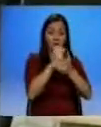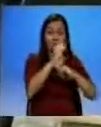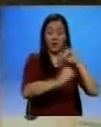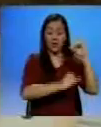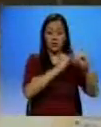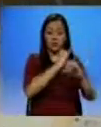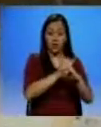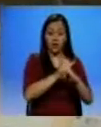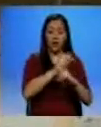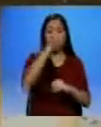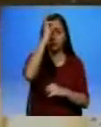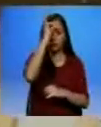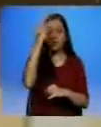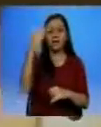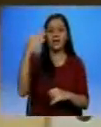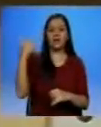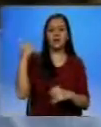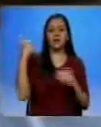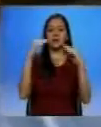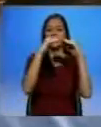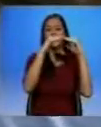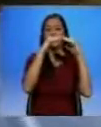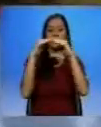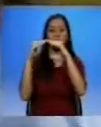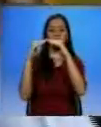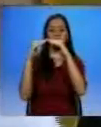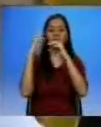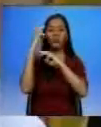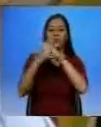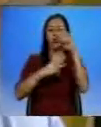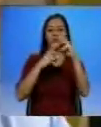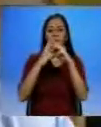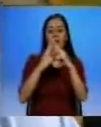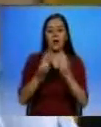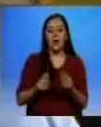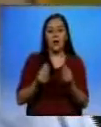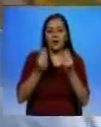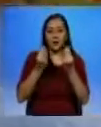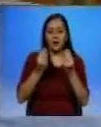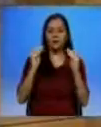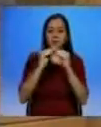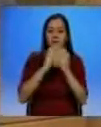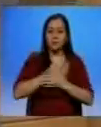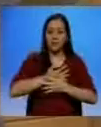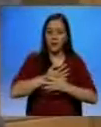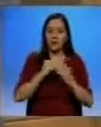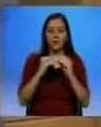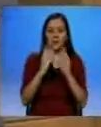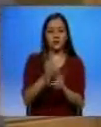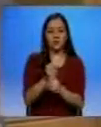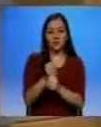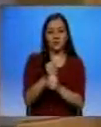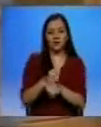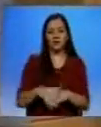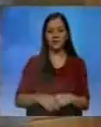estas unidades cuentan con estándares mundiales de calidad, calidez y seguridad. Renata Matamoros, Gama Noticias.